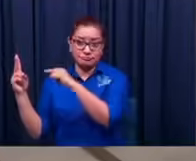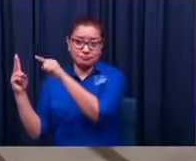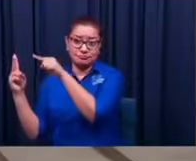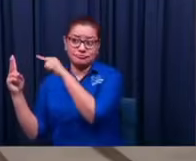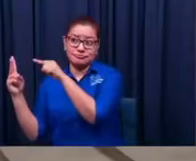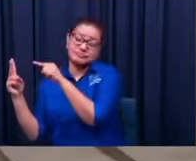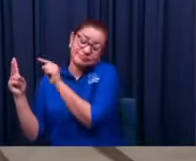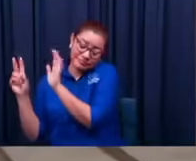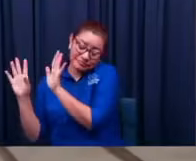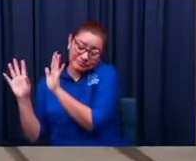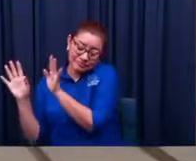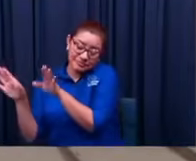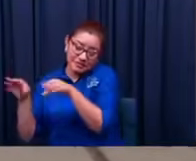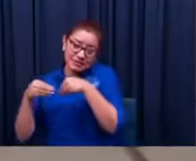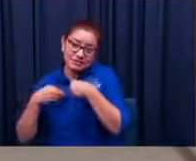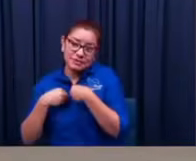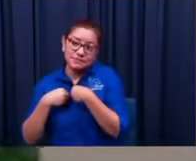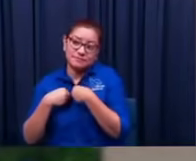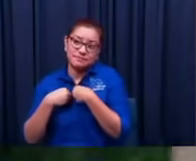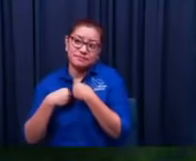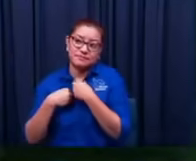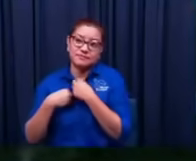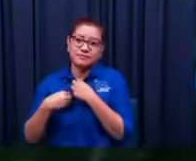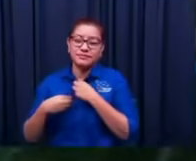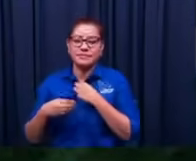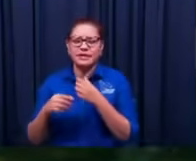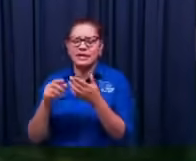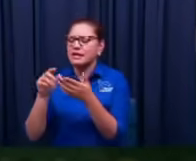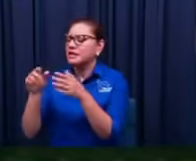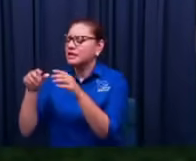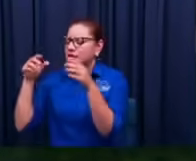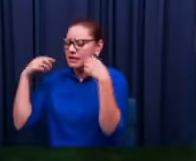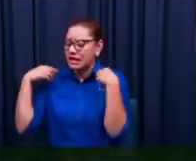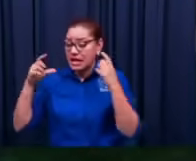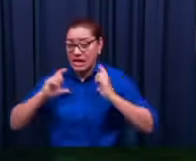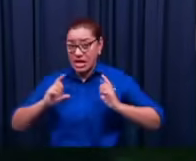digo, vaya pues. Y al revisarla,